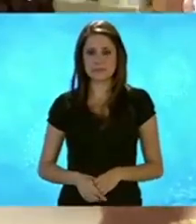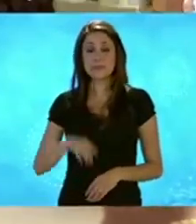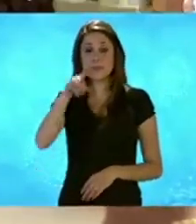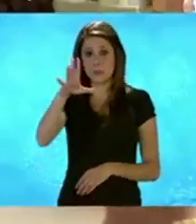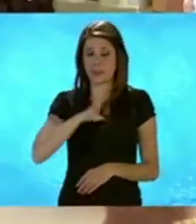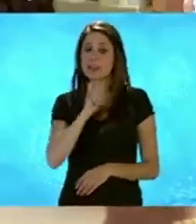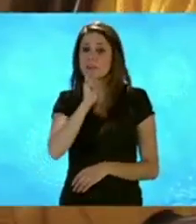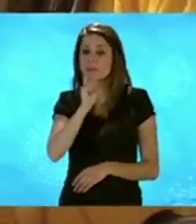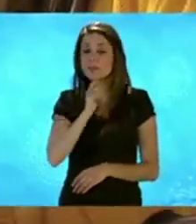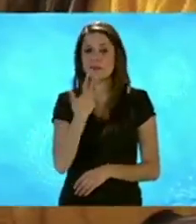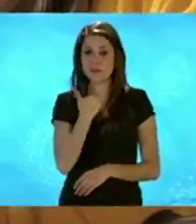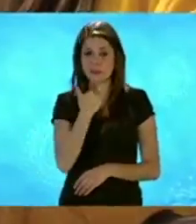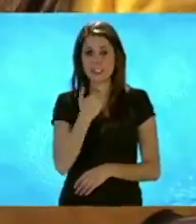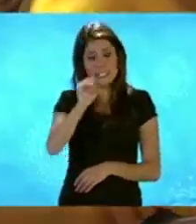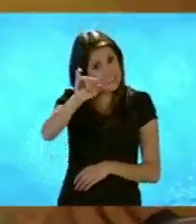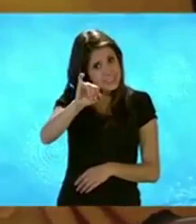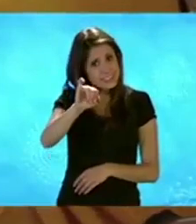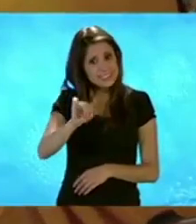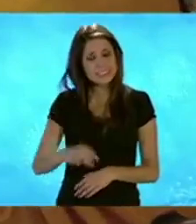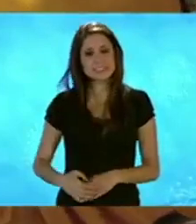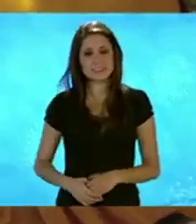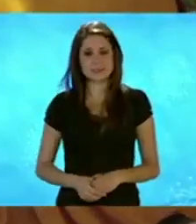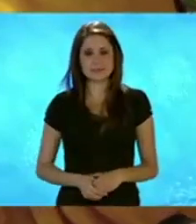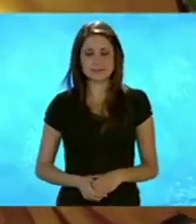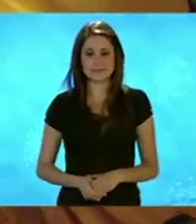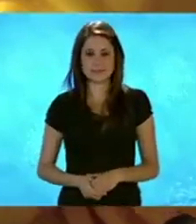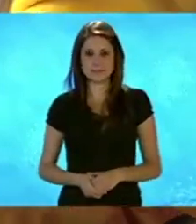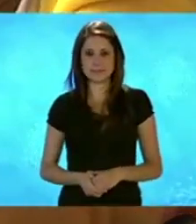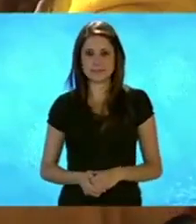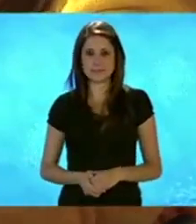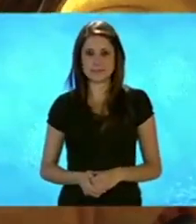¿Tienes paletas? Sí.